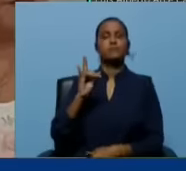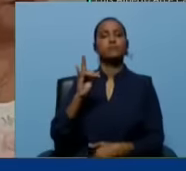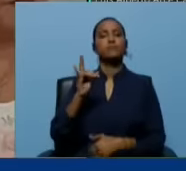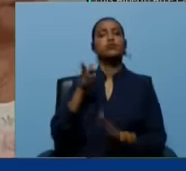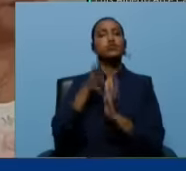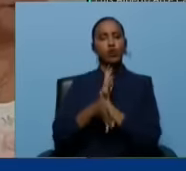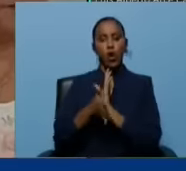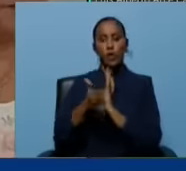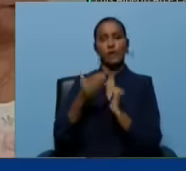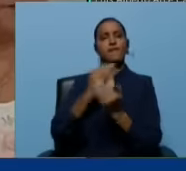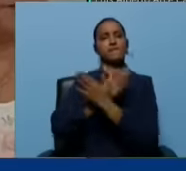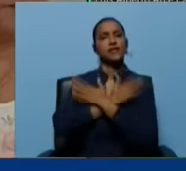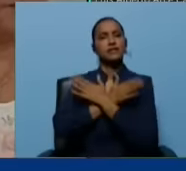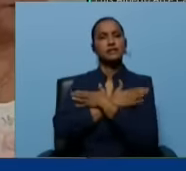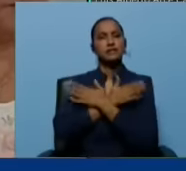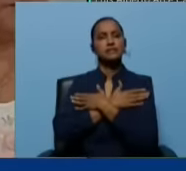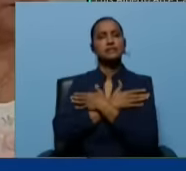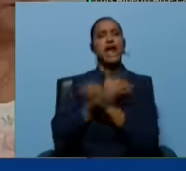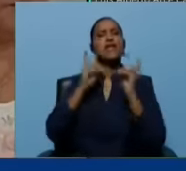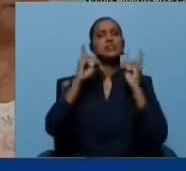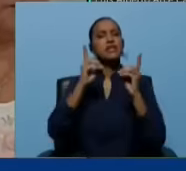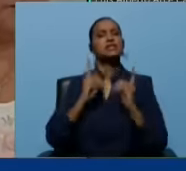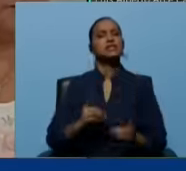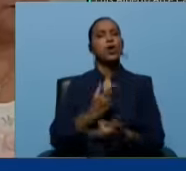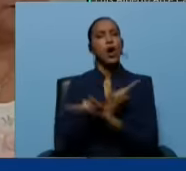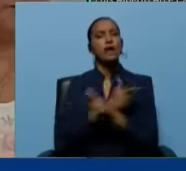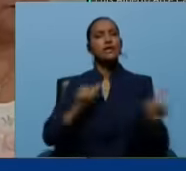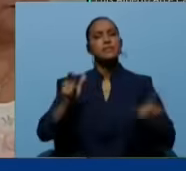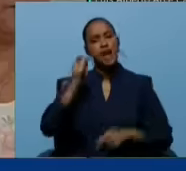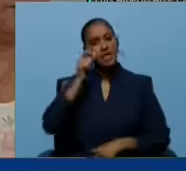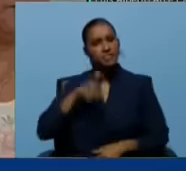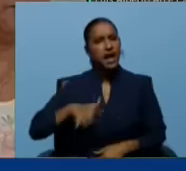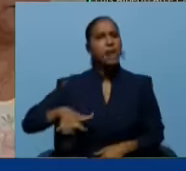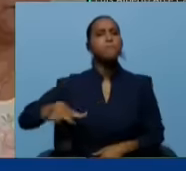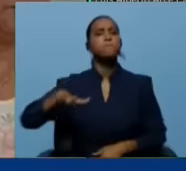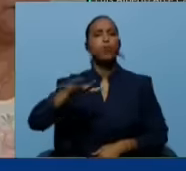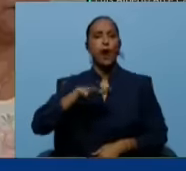de la mayoría del pueblo y la vigencia de sus instituciones.